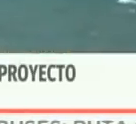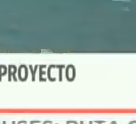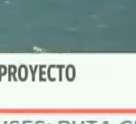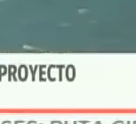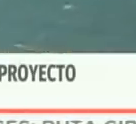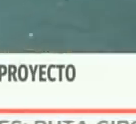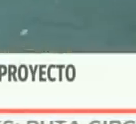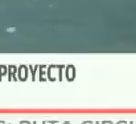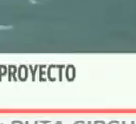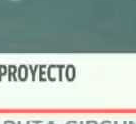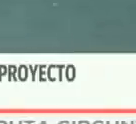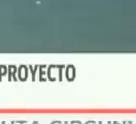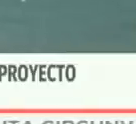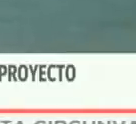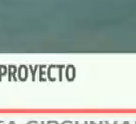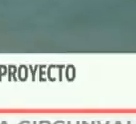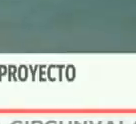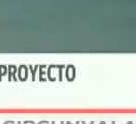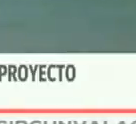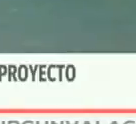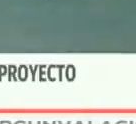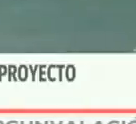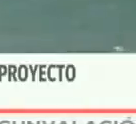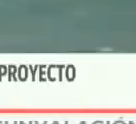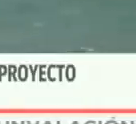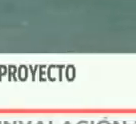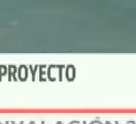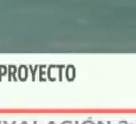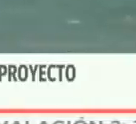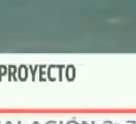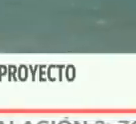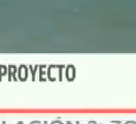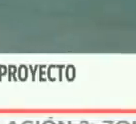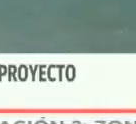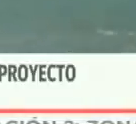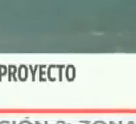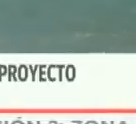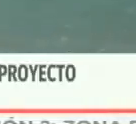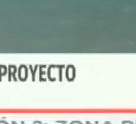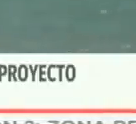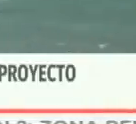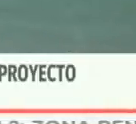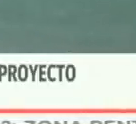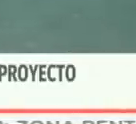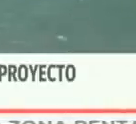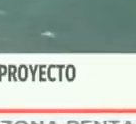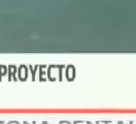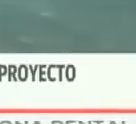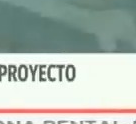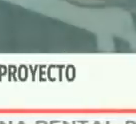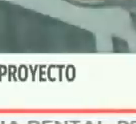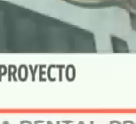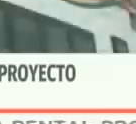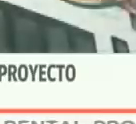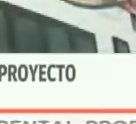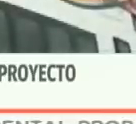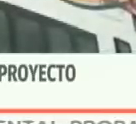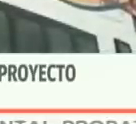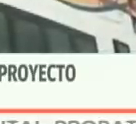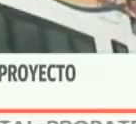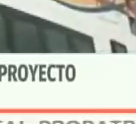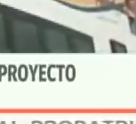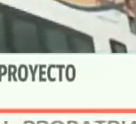astilleros ya suma 57 empresas y 1.200 trabajadores, hombres y mujeres, una fuerza laboral que